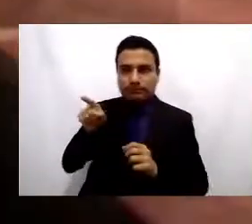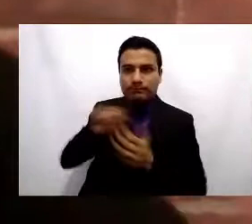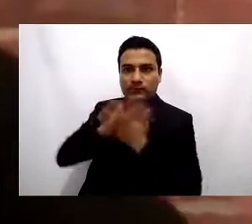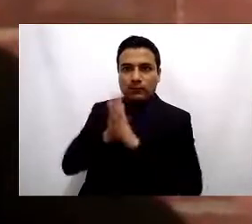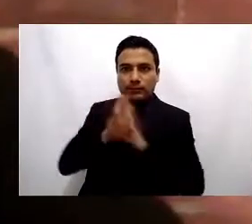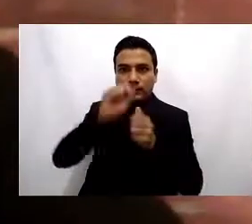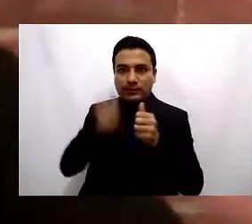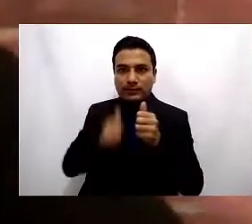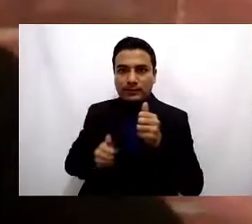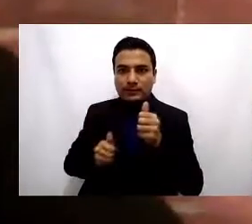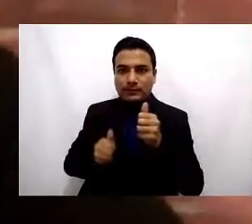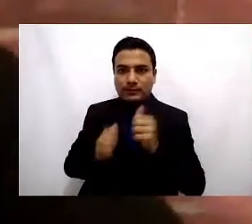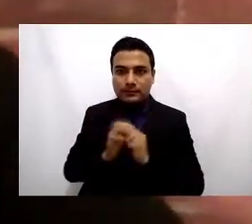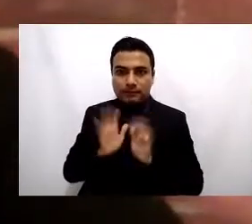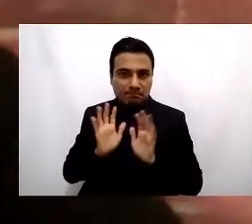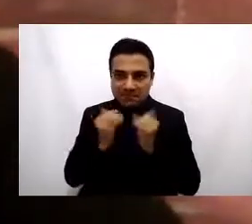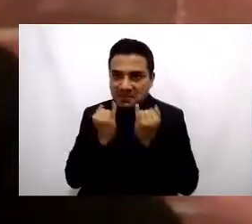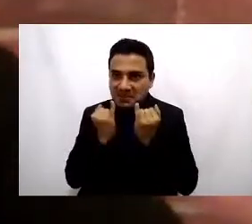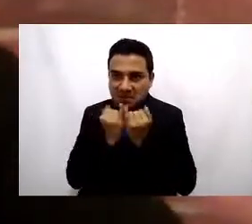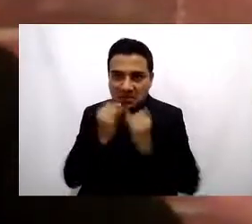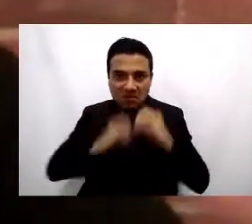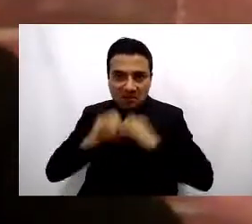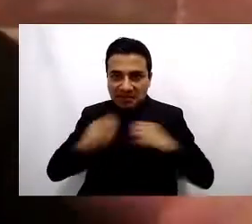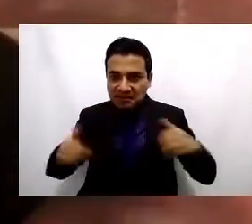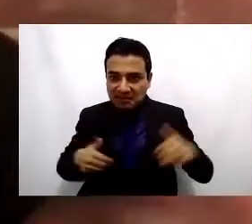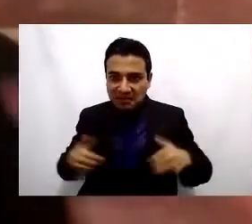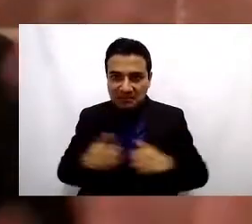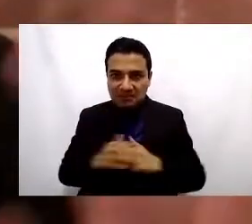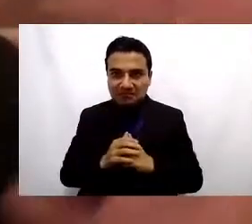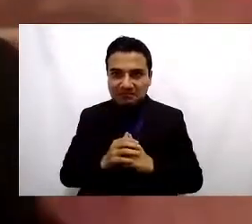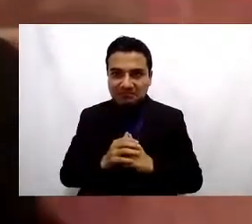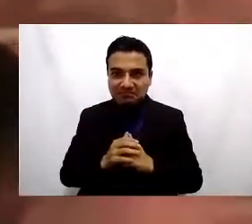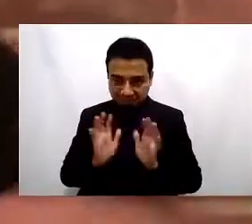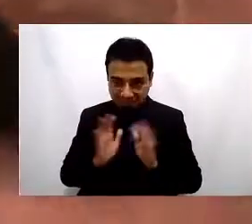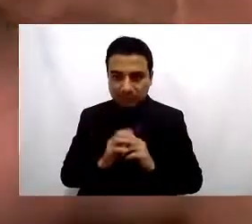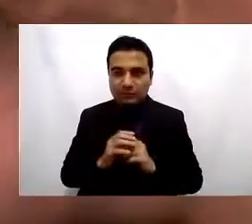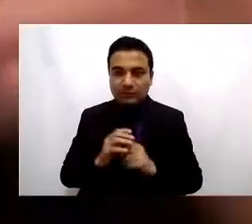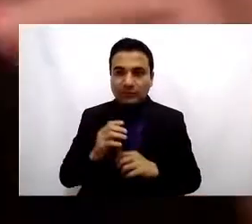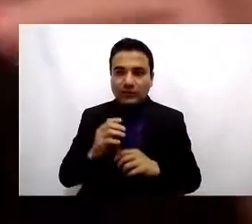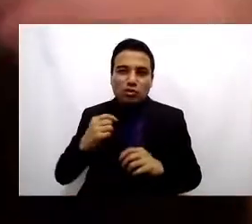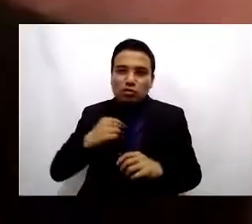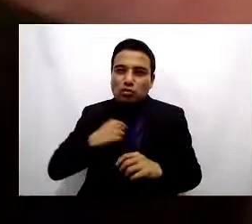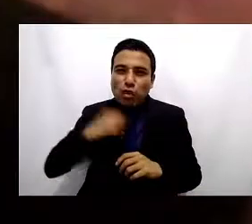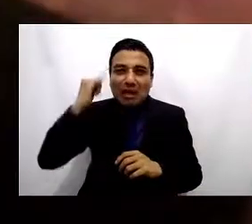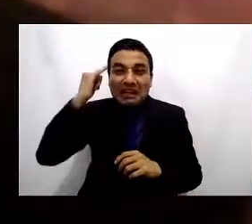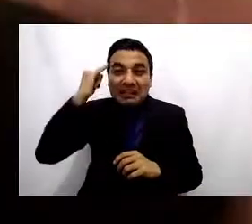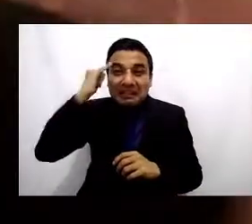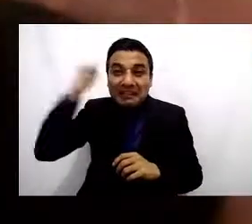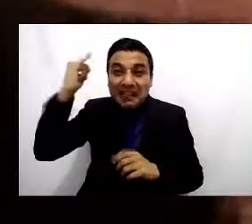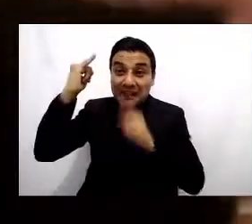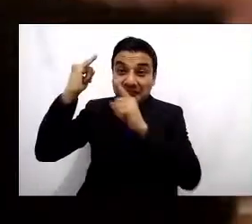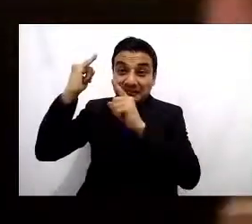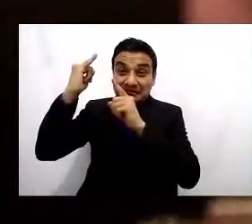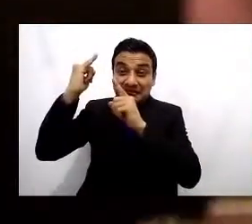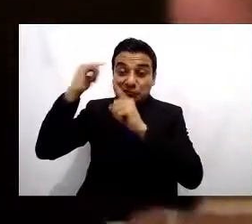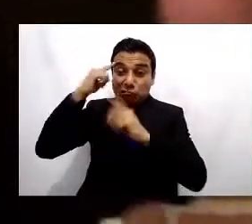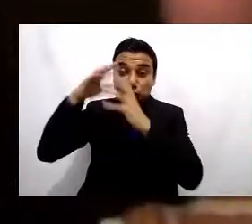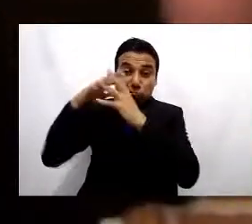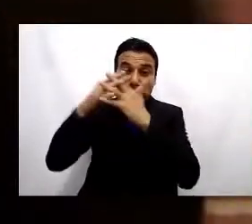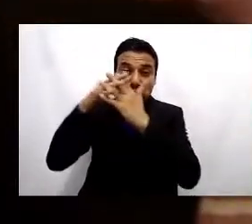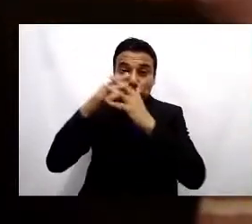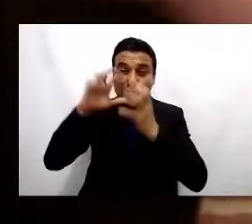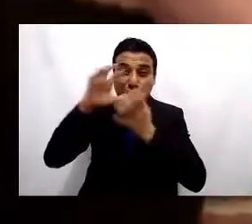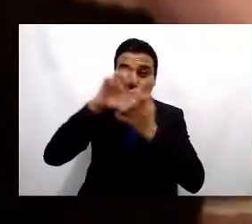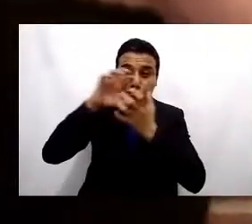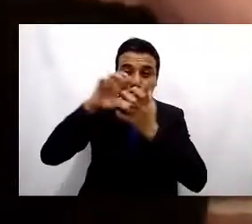Toda obra de teatro se cree acceso pareidólico al caos. Yo mirando dos